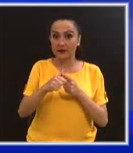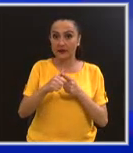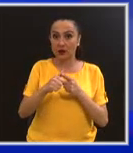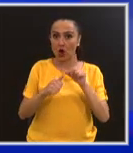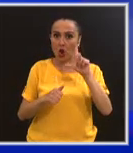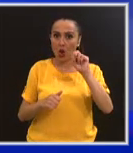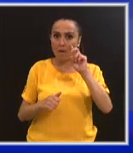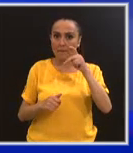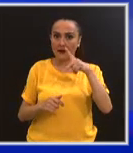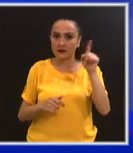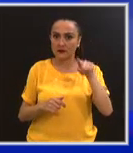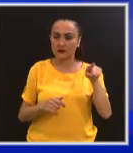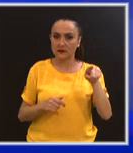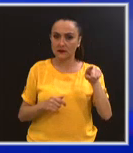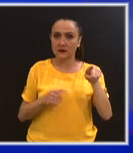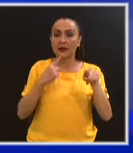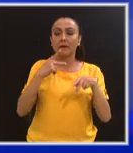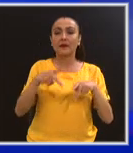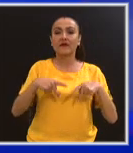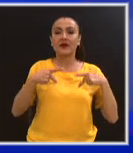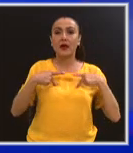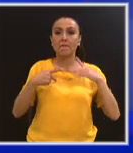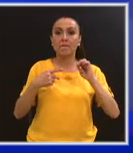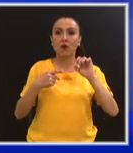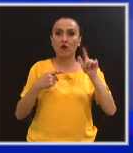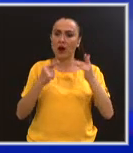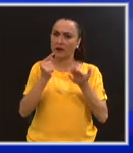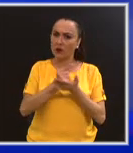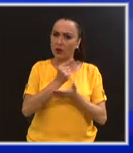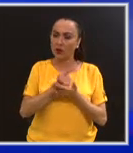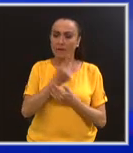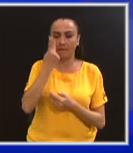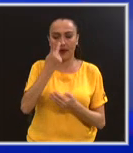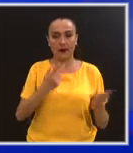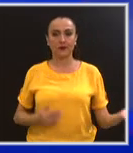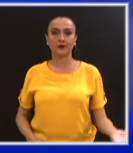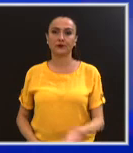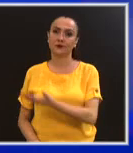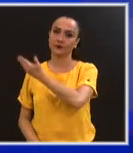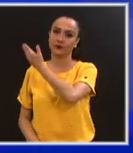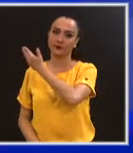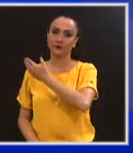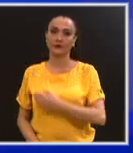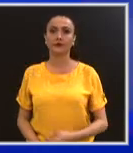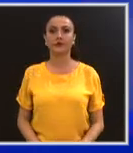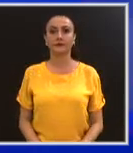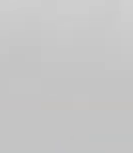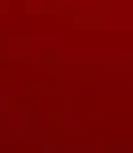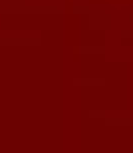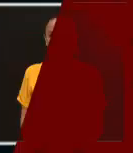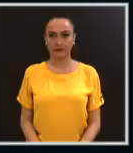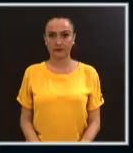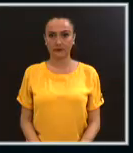López vecina de purral de goicoechea veamos el detalle en la siguiente